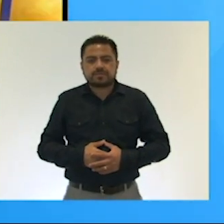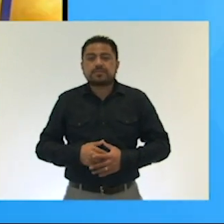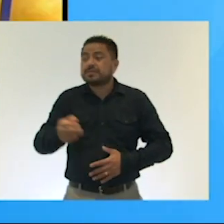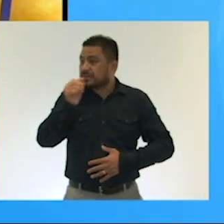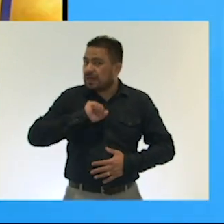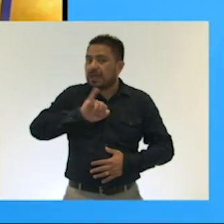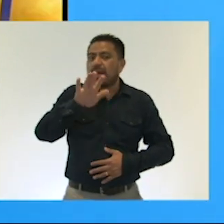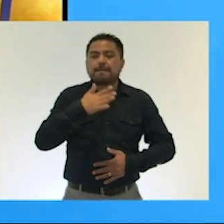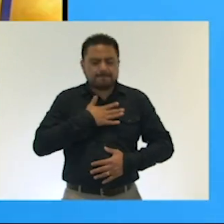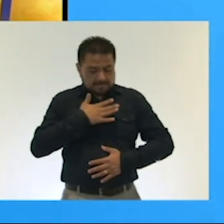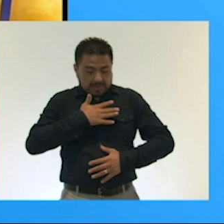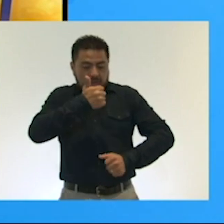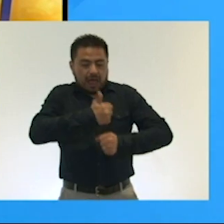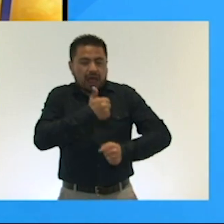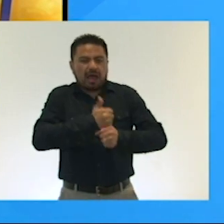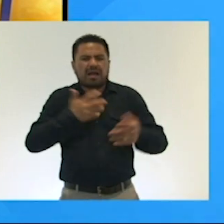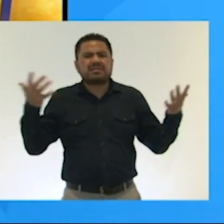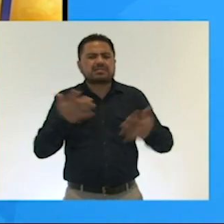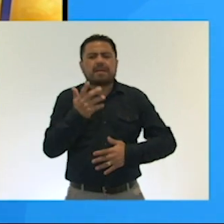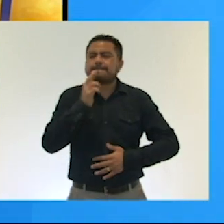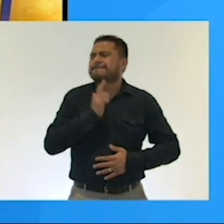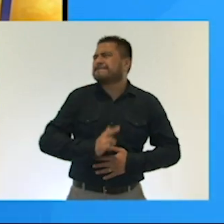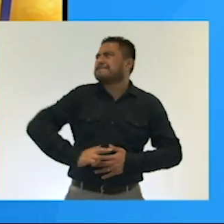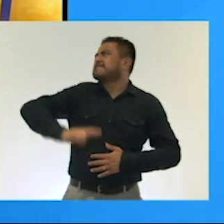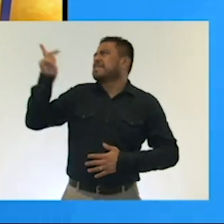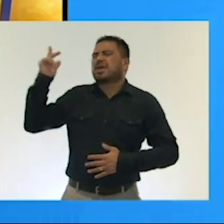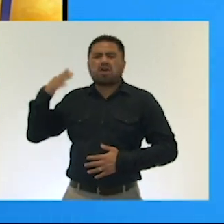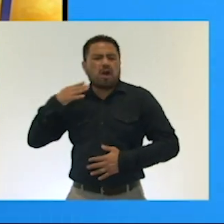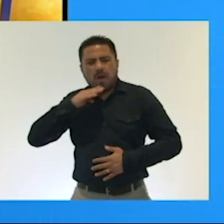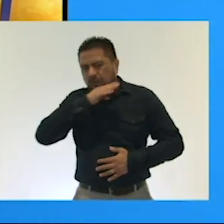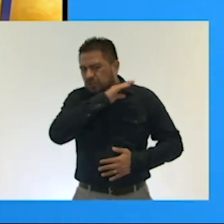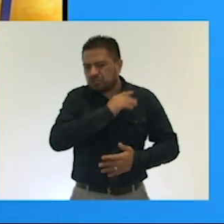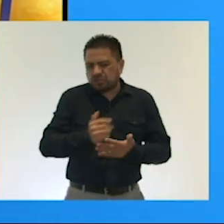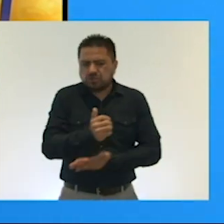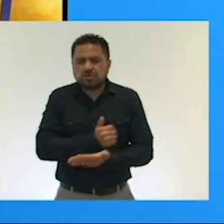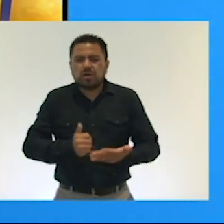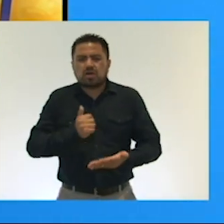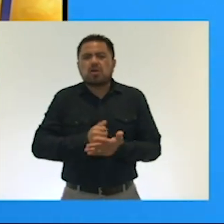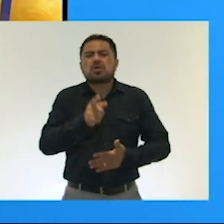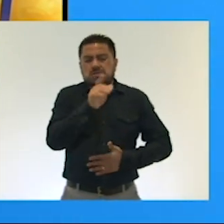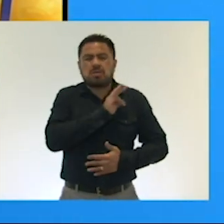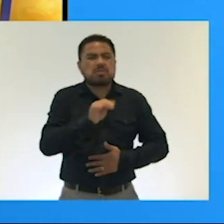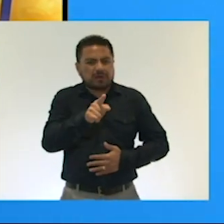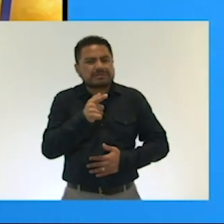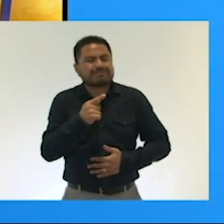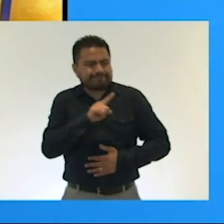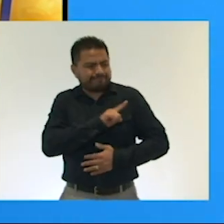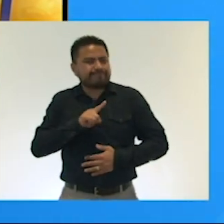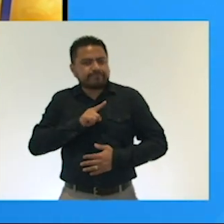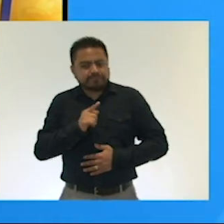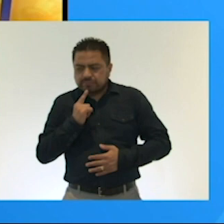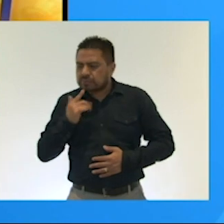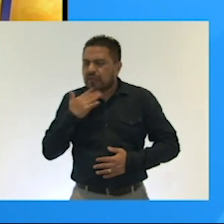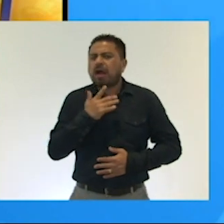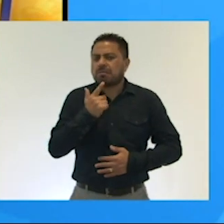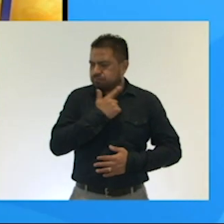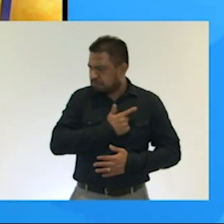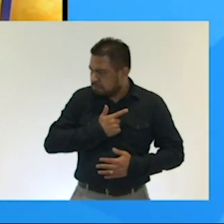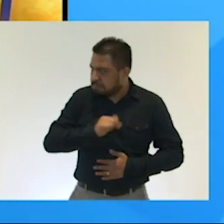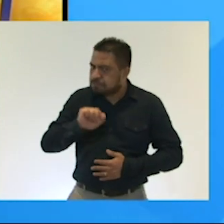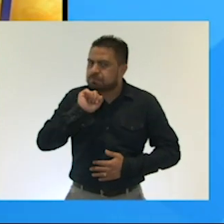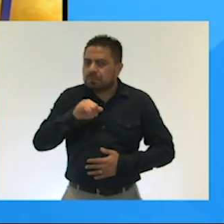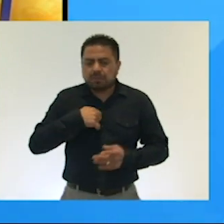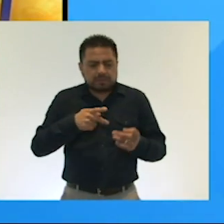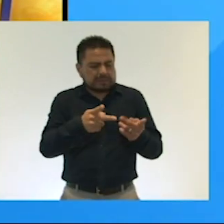Sí, mi abuelita hace el mejor pozole de la ciudad. Algún día tienes que probarlo. ¡Uy! Con mucho gusto lo pruebo. Es